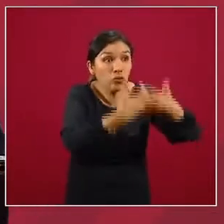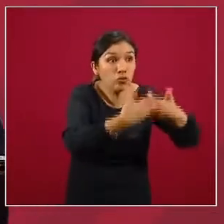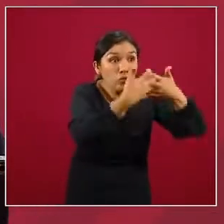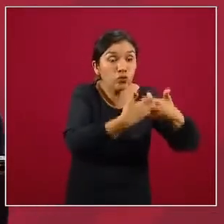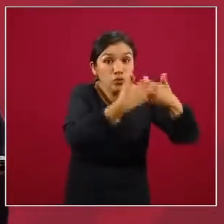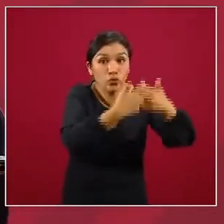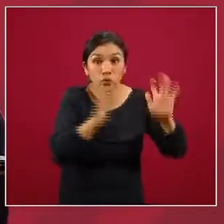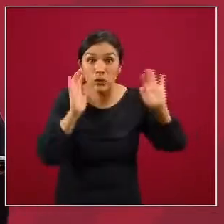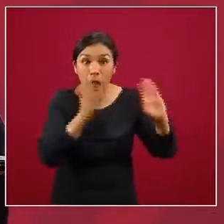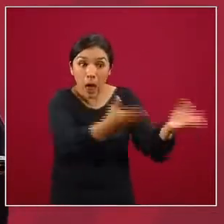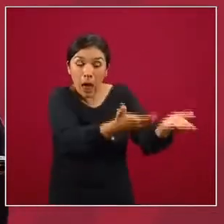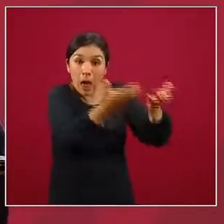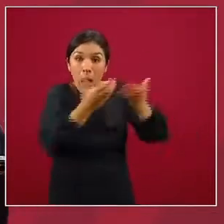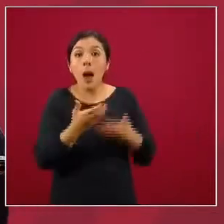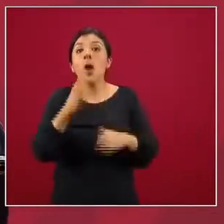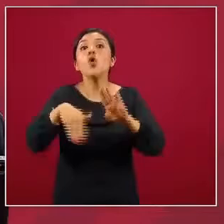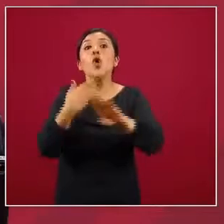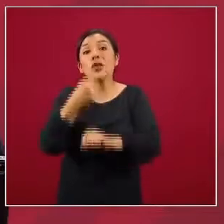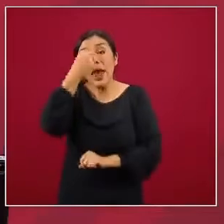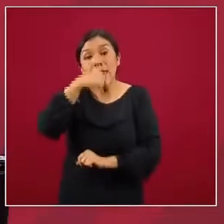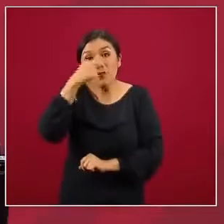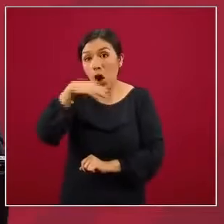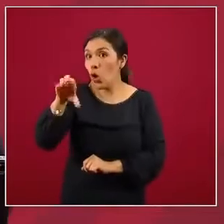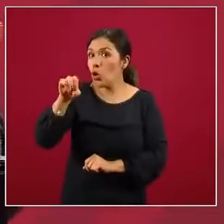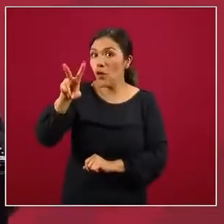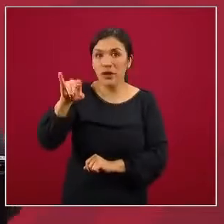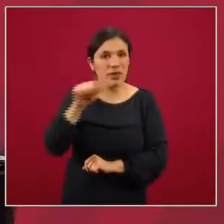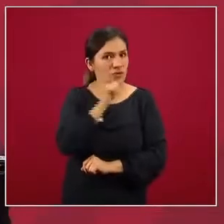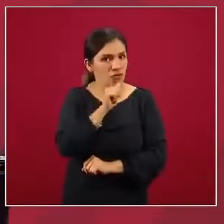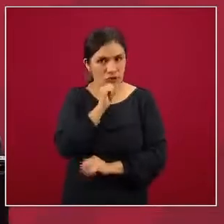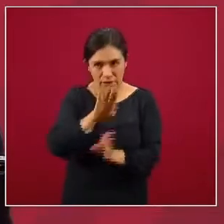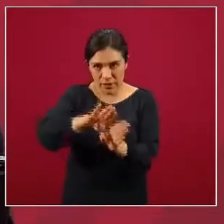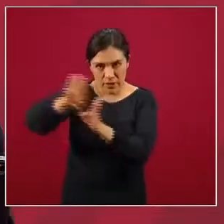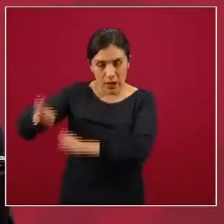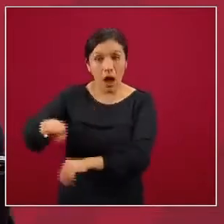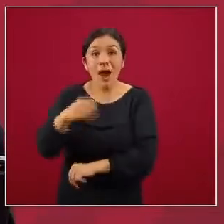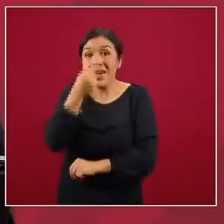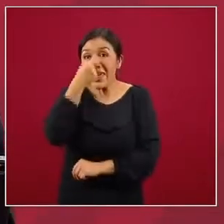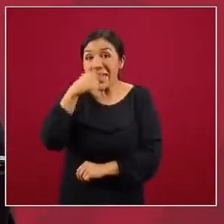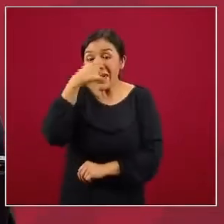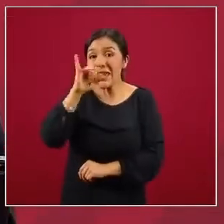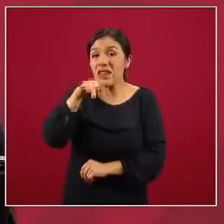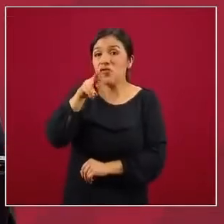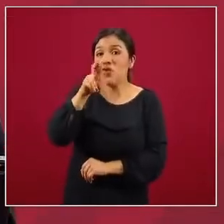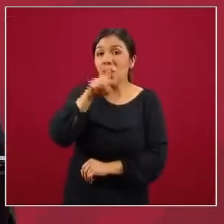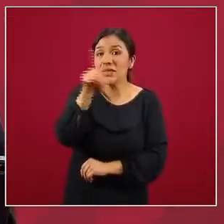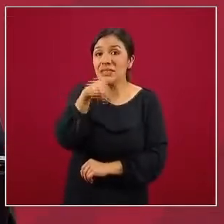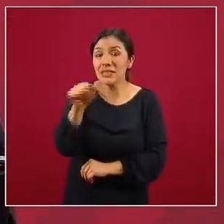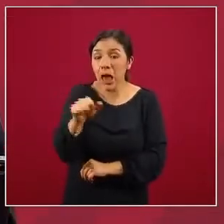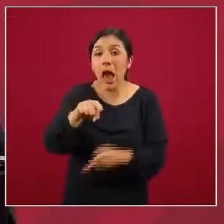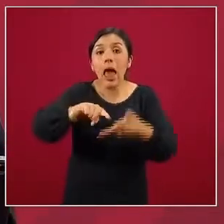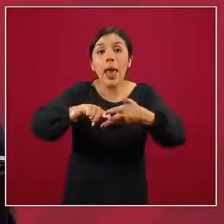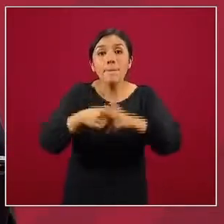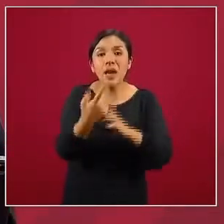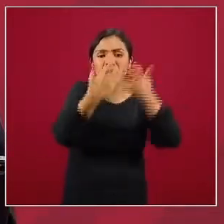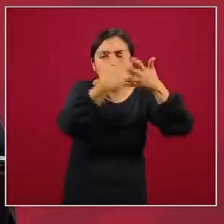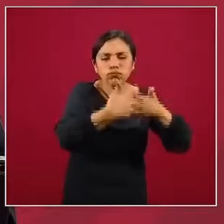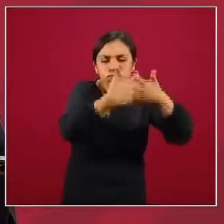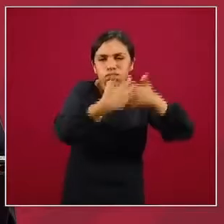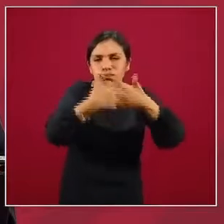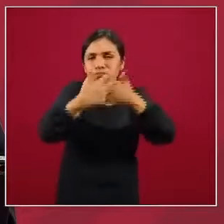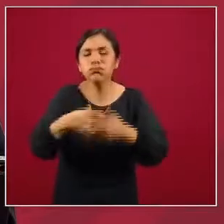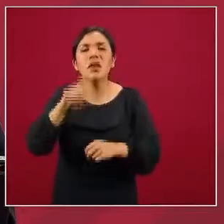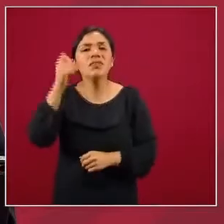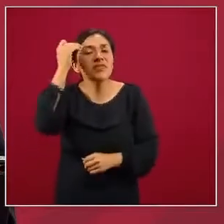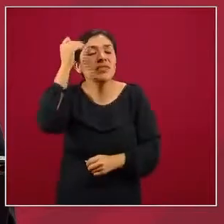contra influenza, esta es vacuna contra influenza, no vacuna contra COVID, que todavía no existe. La vacuna contra la influenza se empieza a producir en